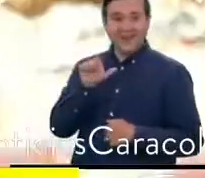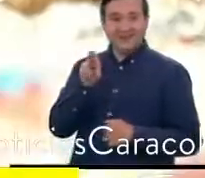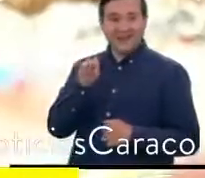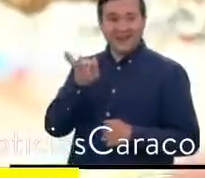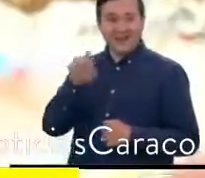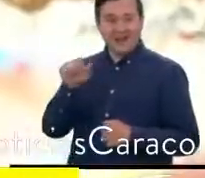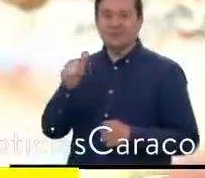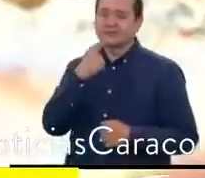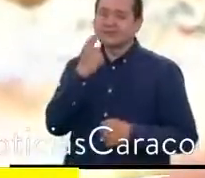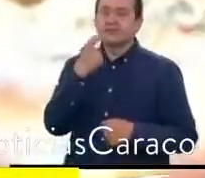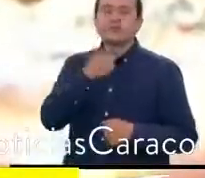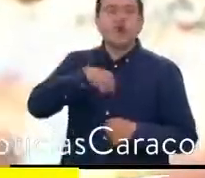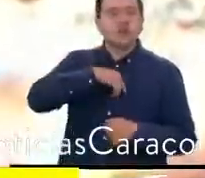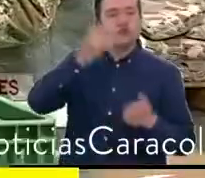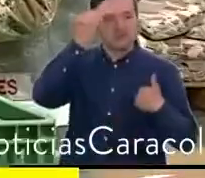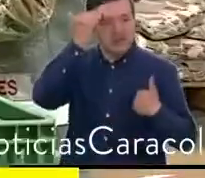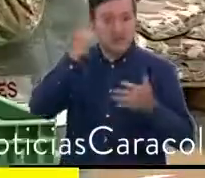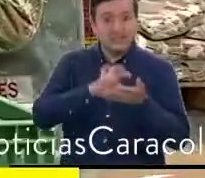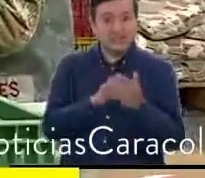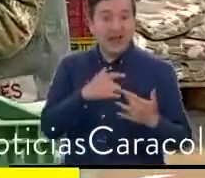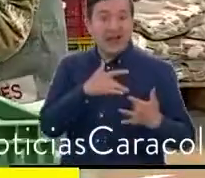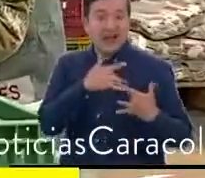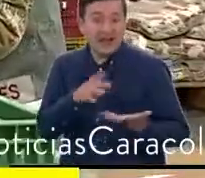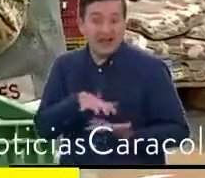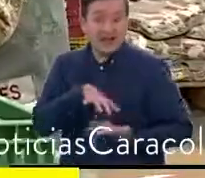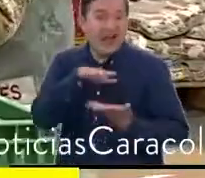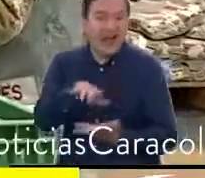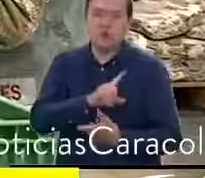no siempre es un regalo, sino que el beneficiado debe